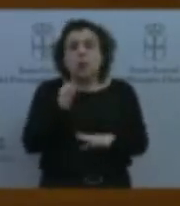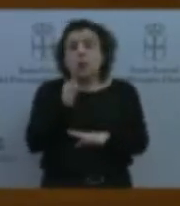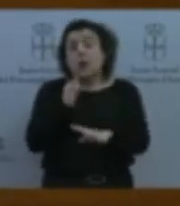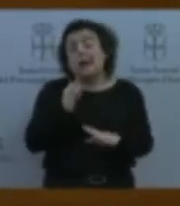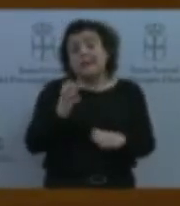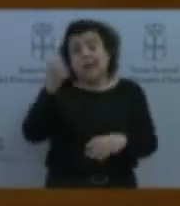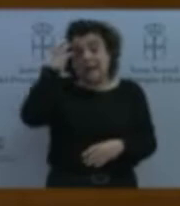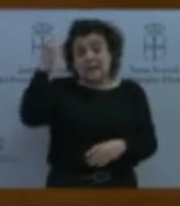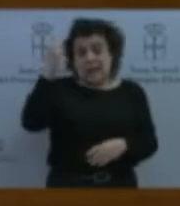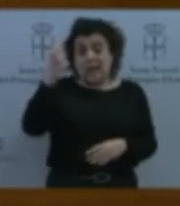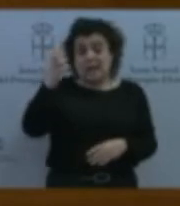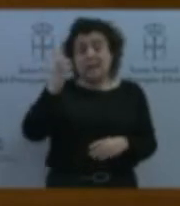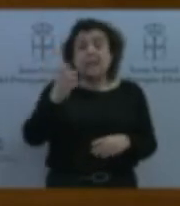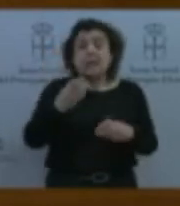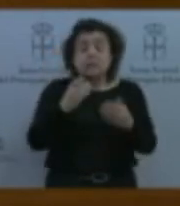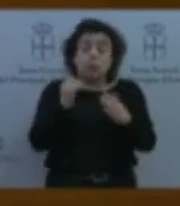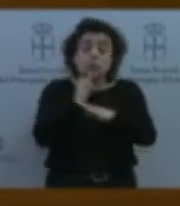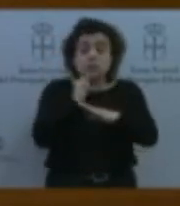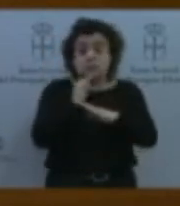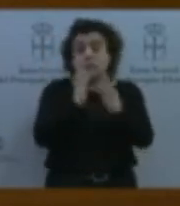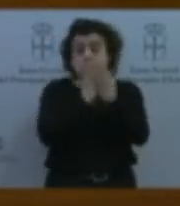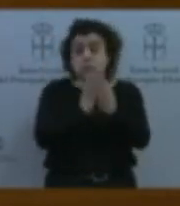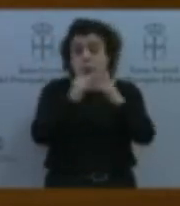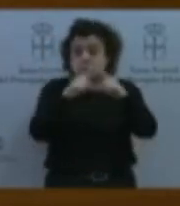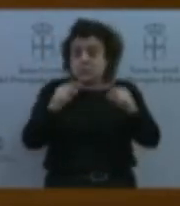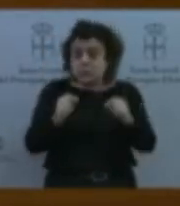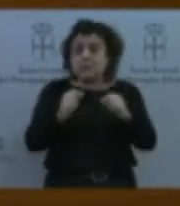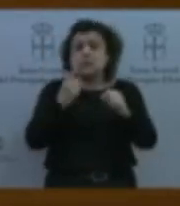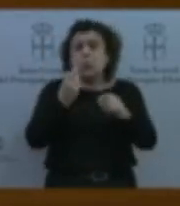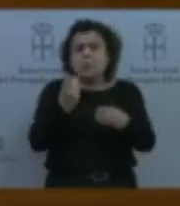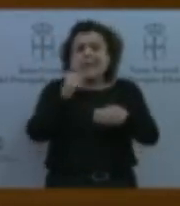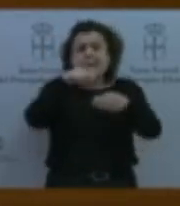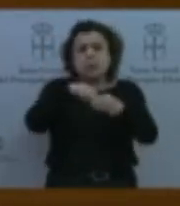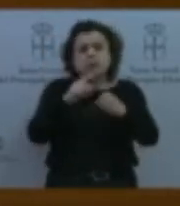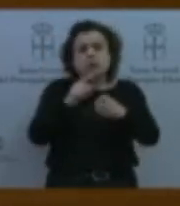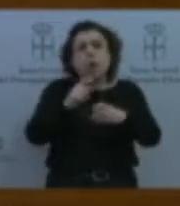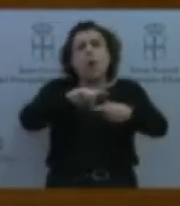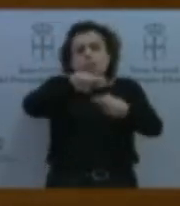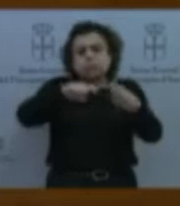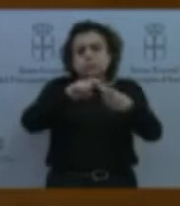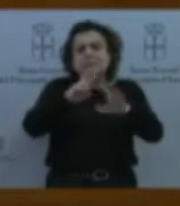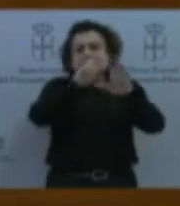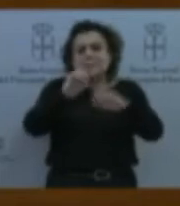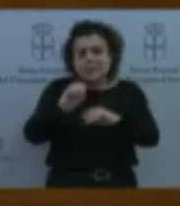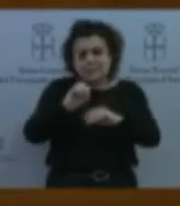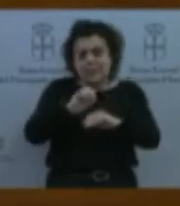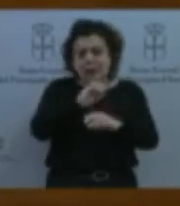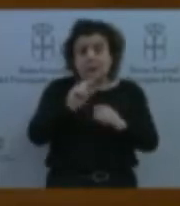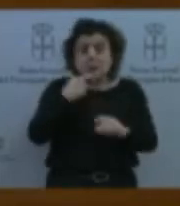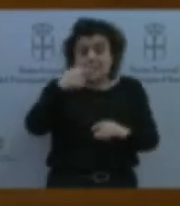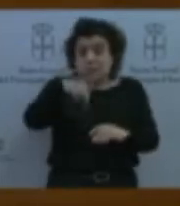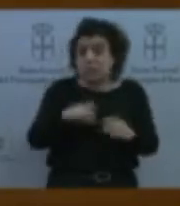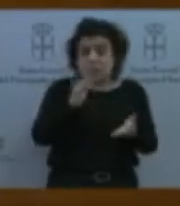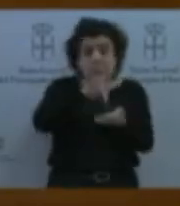tanto, forma parte de la historia de este país. Y fíjese usted, en este Día de las Letras Asturianas también nos gustaría que fuera un papel muchísimo